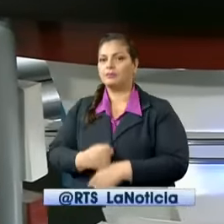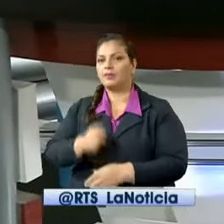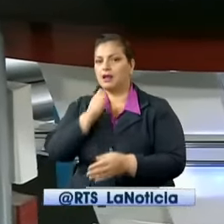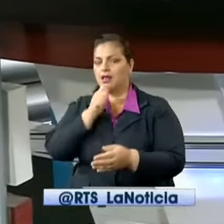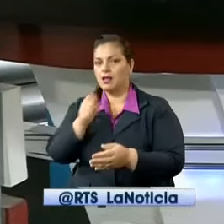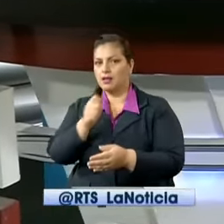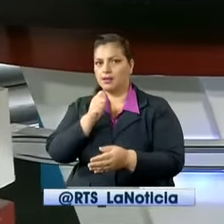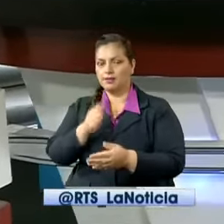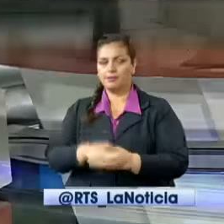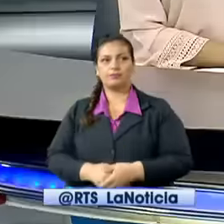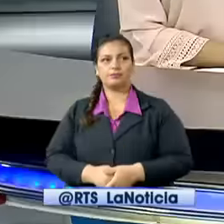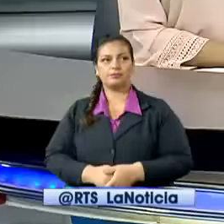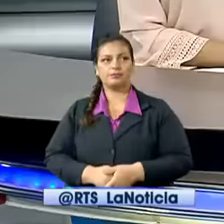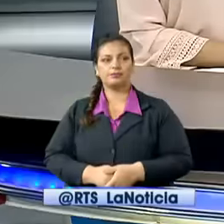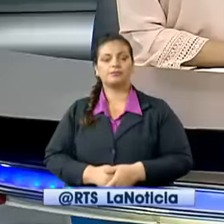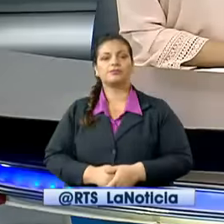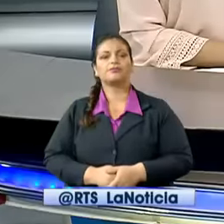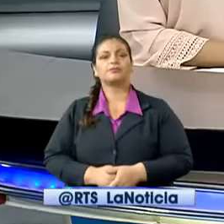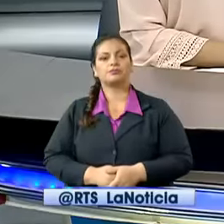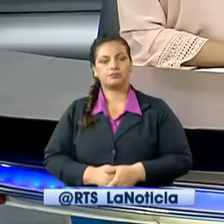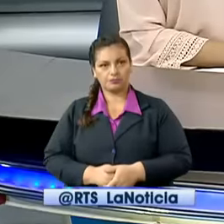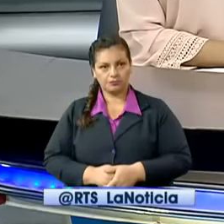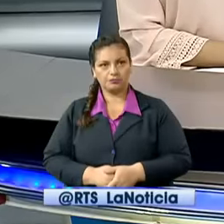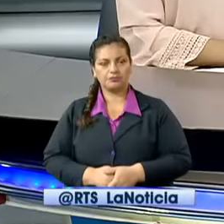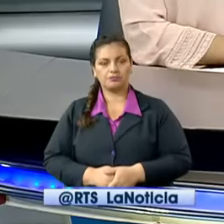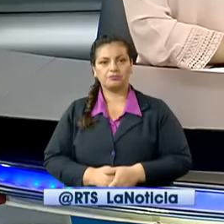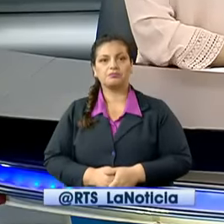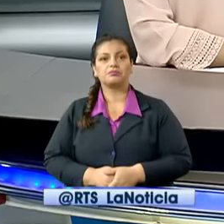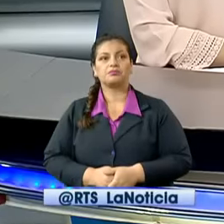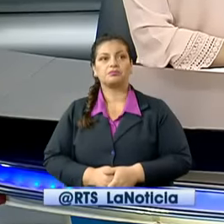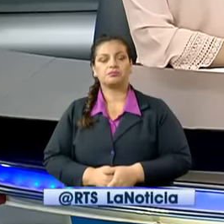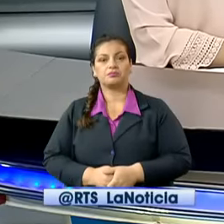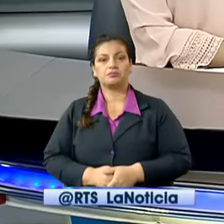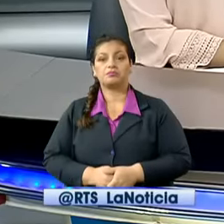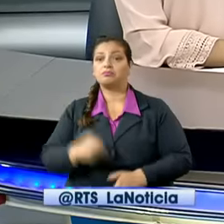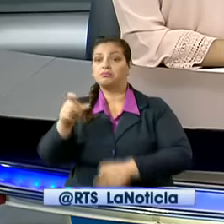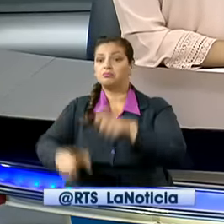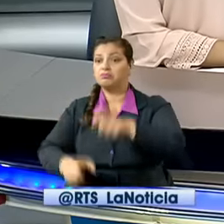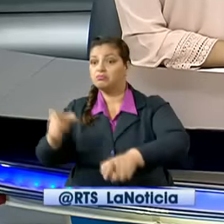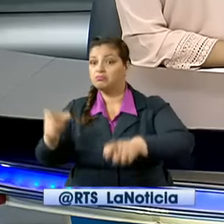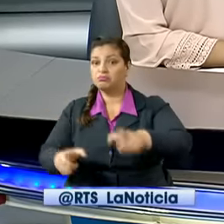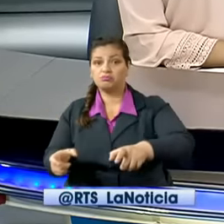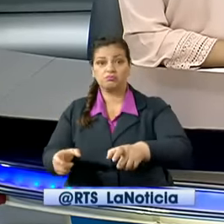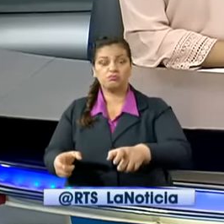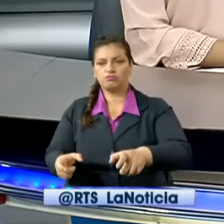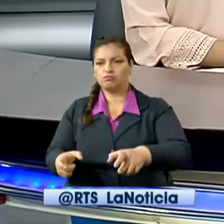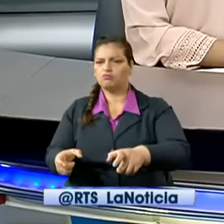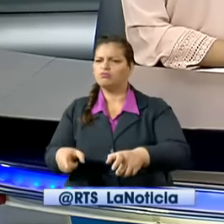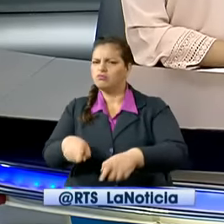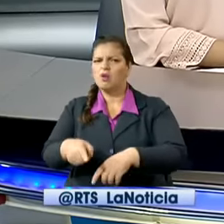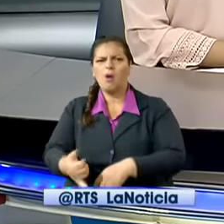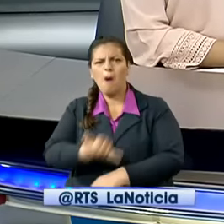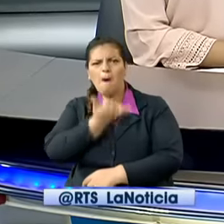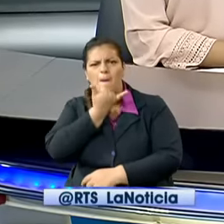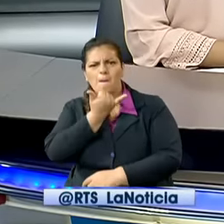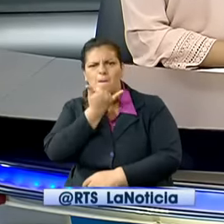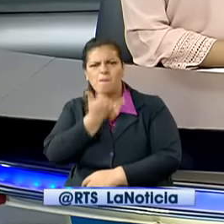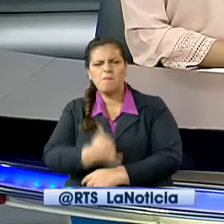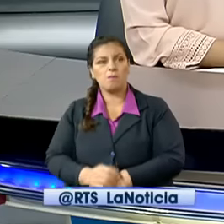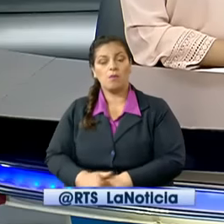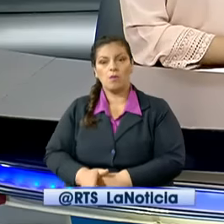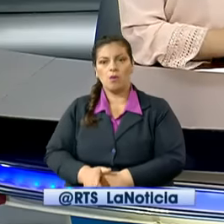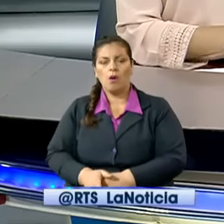es, 7 personas fueron detenidas por la policía tras perpetrar varios actos ilícitos. En 2 de los casos, los sujetos utilizaban motocicletas